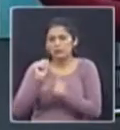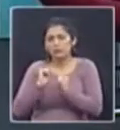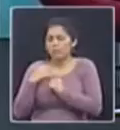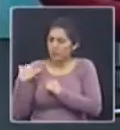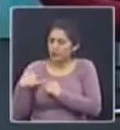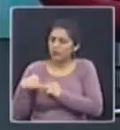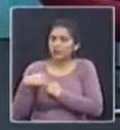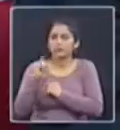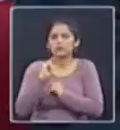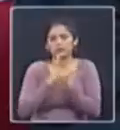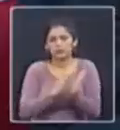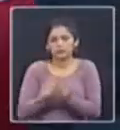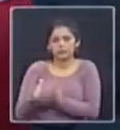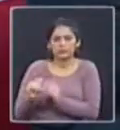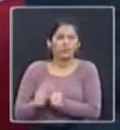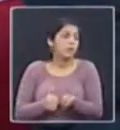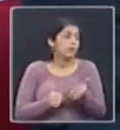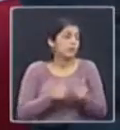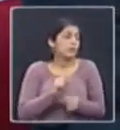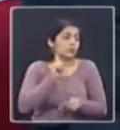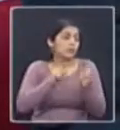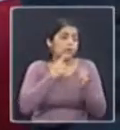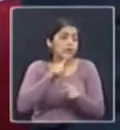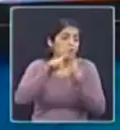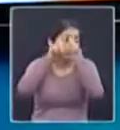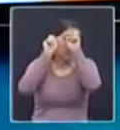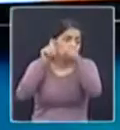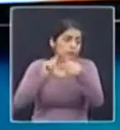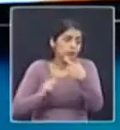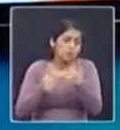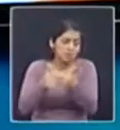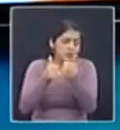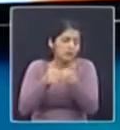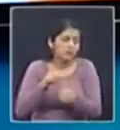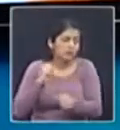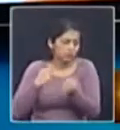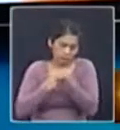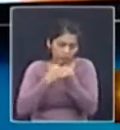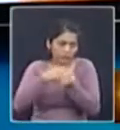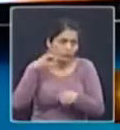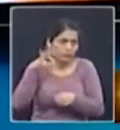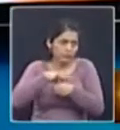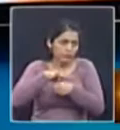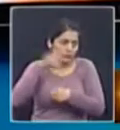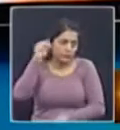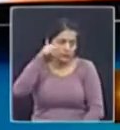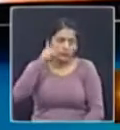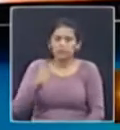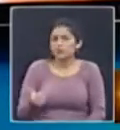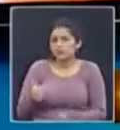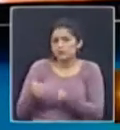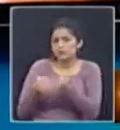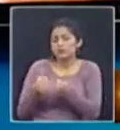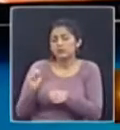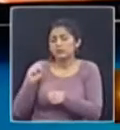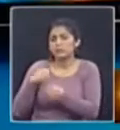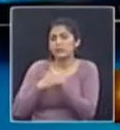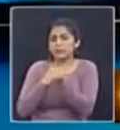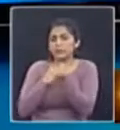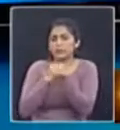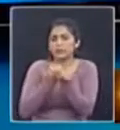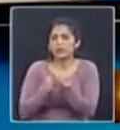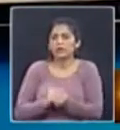claves en el sido ha dicho de alcalde según el comunicado y son temas que nosotros también lo hemos venido siempre sosteniendo y apoyando el tema de la reelección indefinida